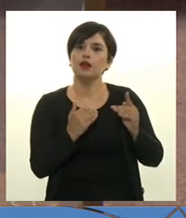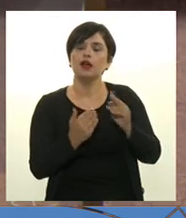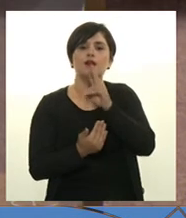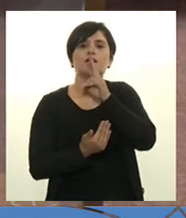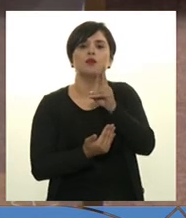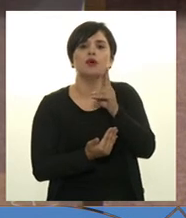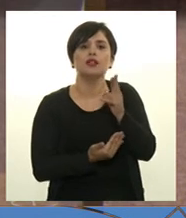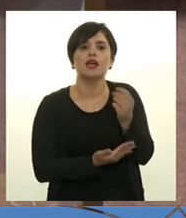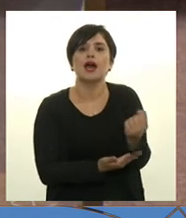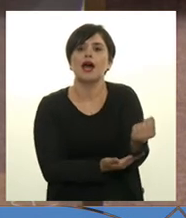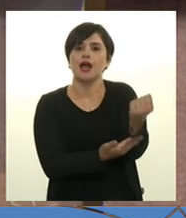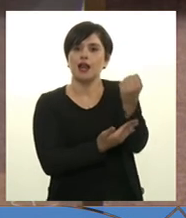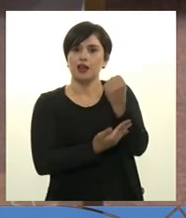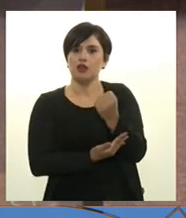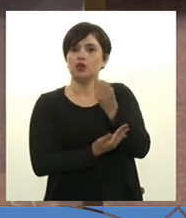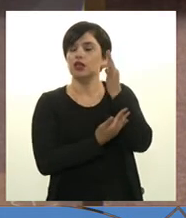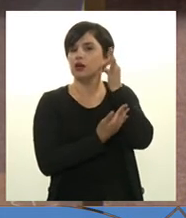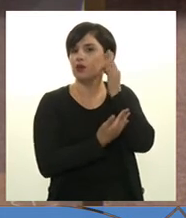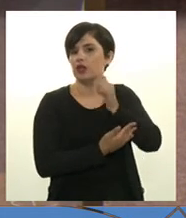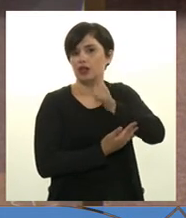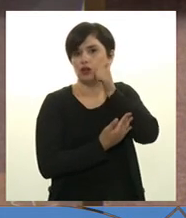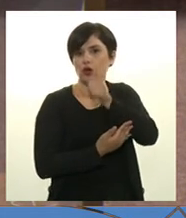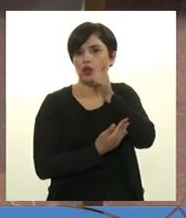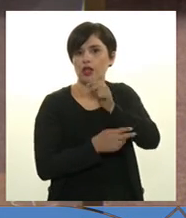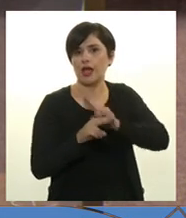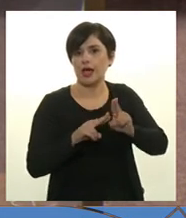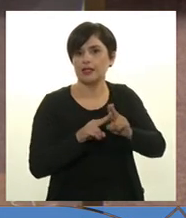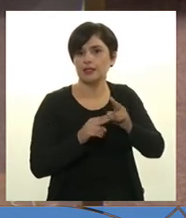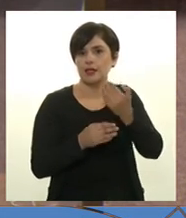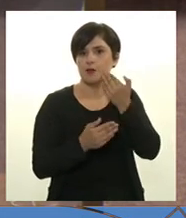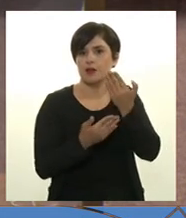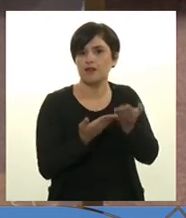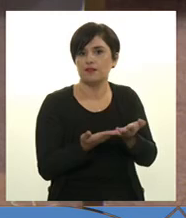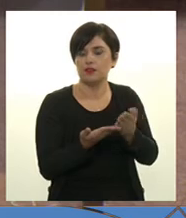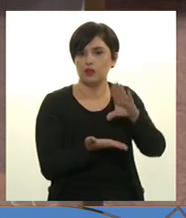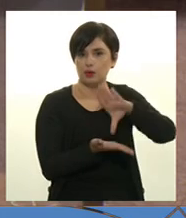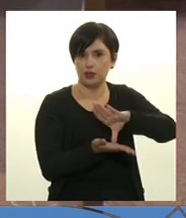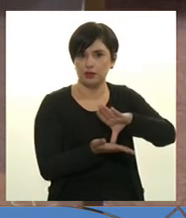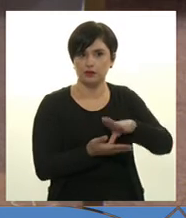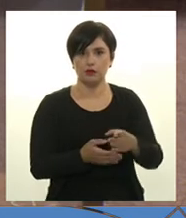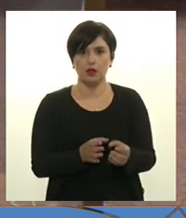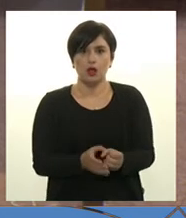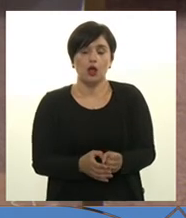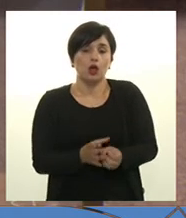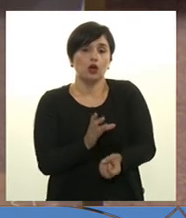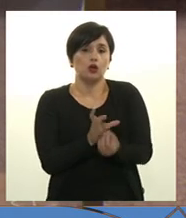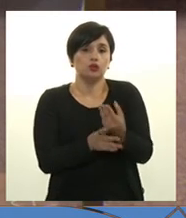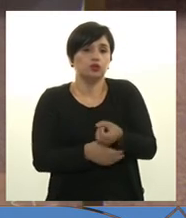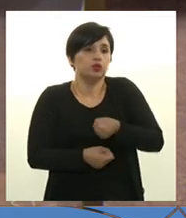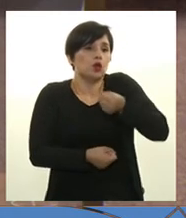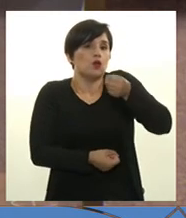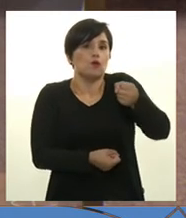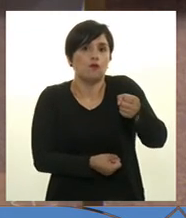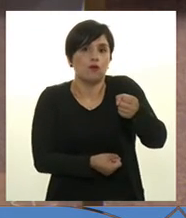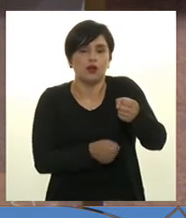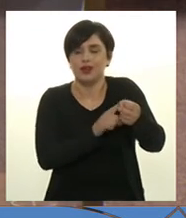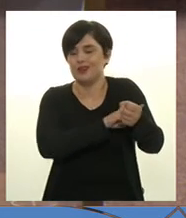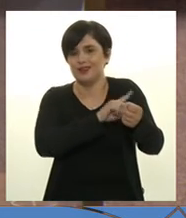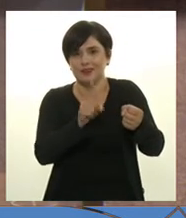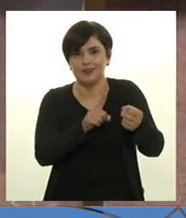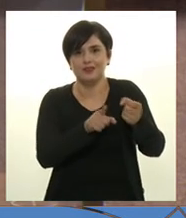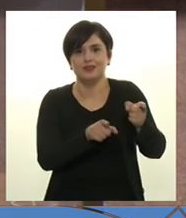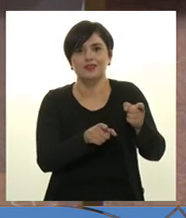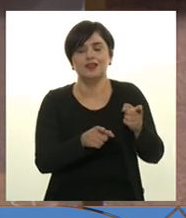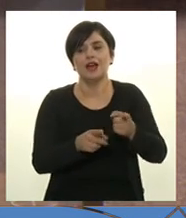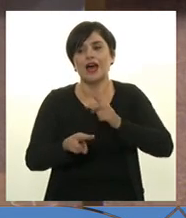en todo el país no con frases hechas no con ramos de flores con acciones que así es como se supera el miedo y se abre paso a la